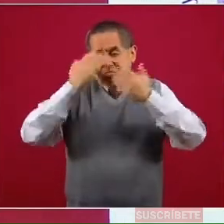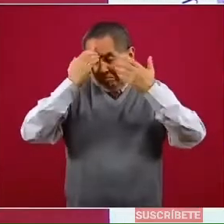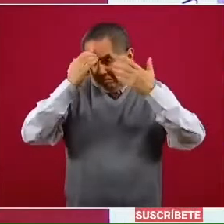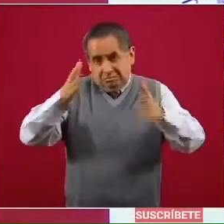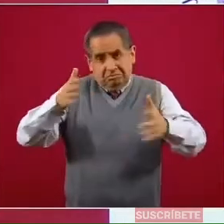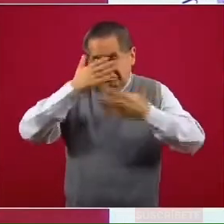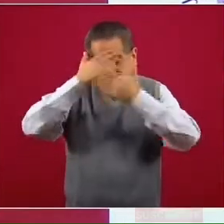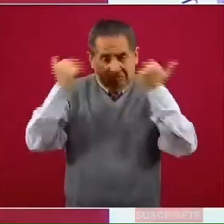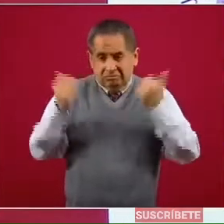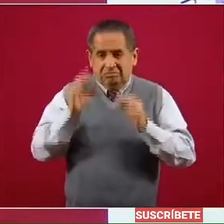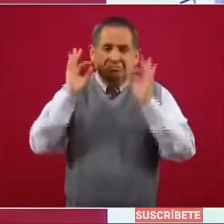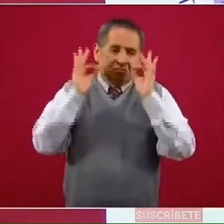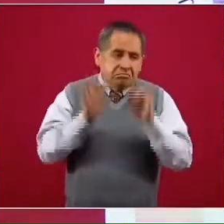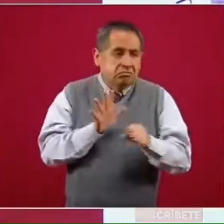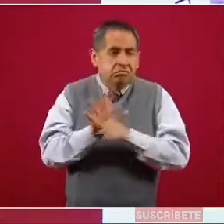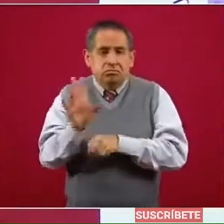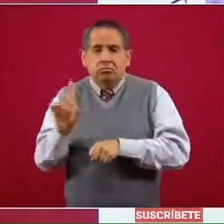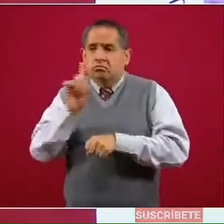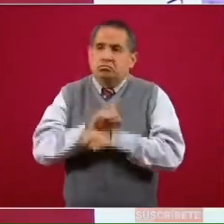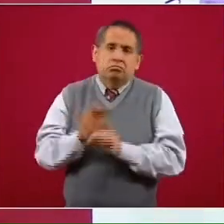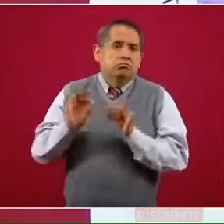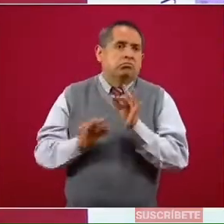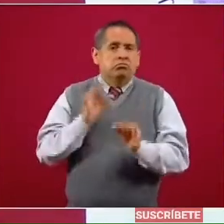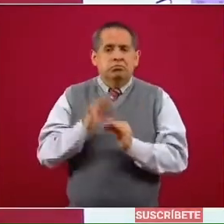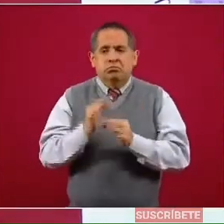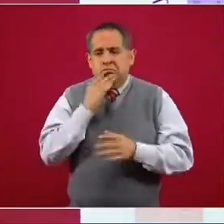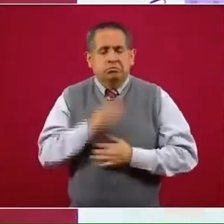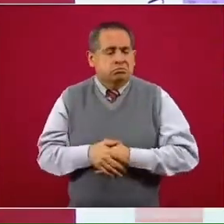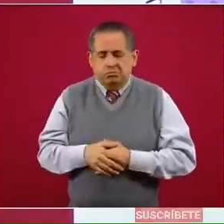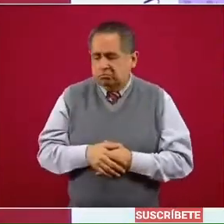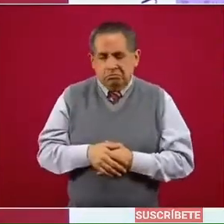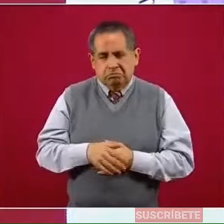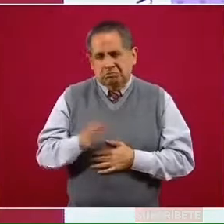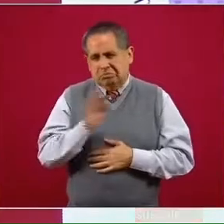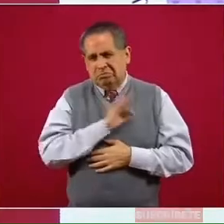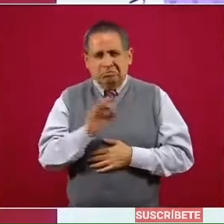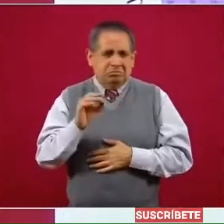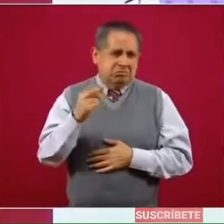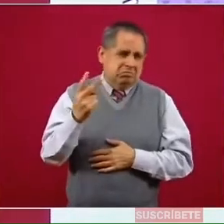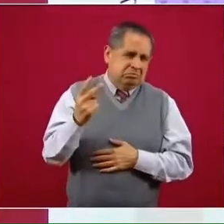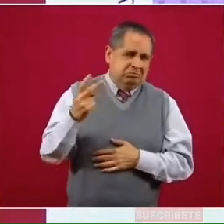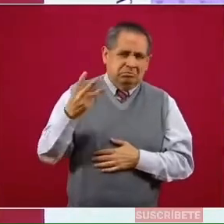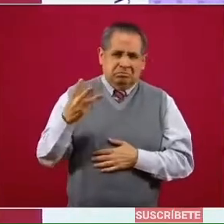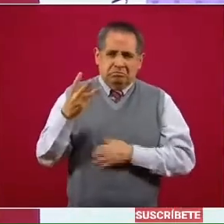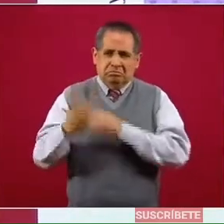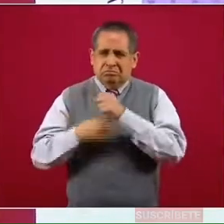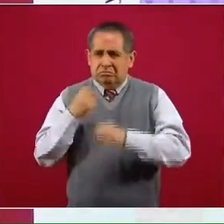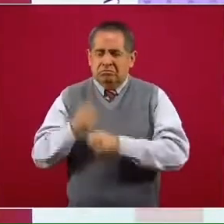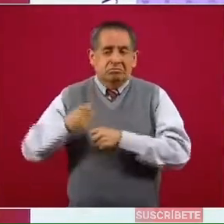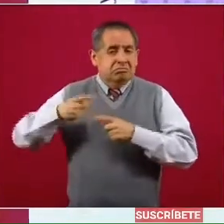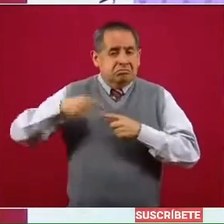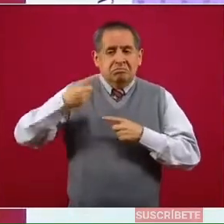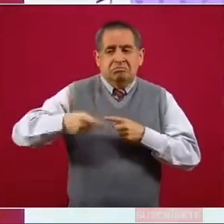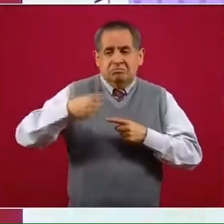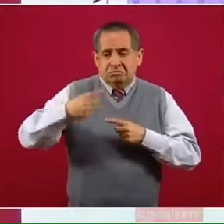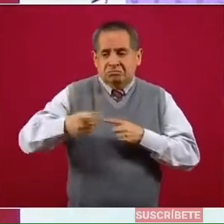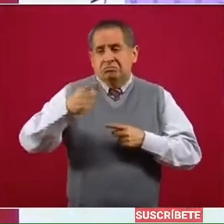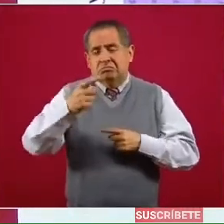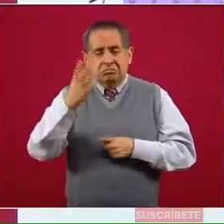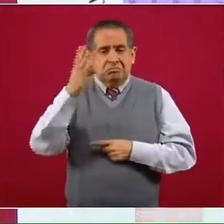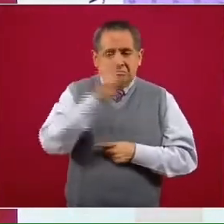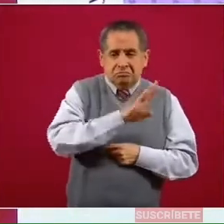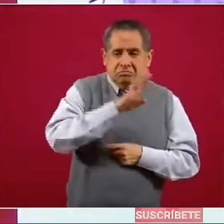de manera puntual cuánto, pero posiblemente estaríamos hablando de 2 o 3 años en donde estará